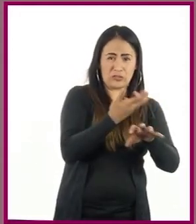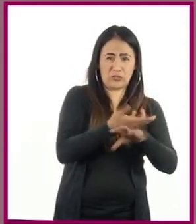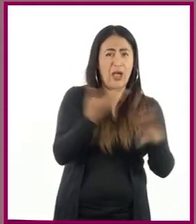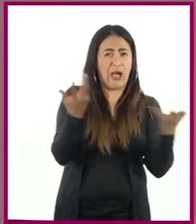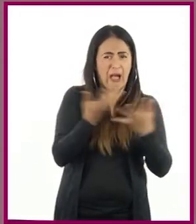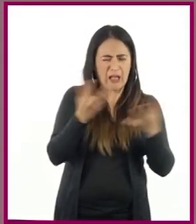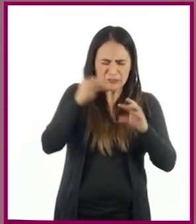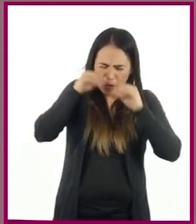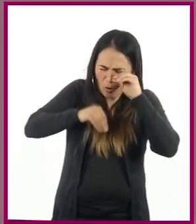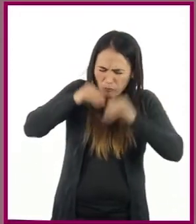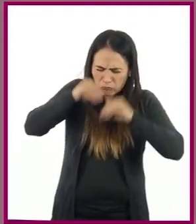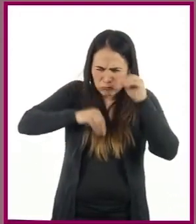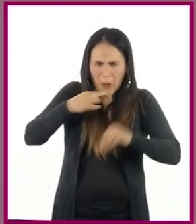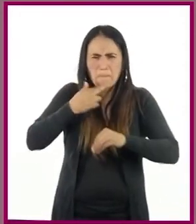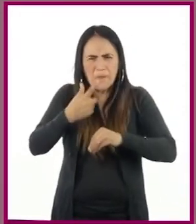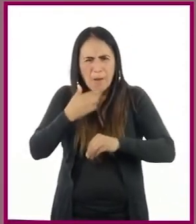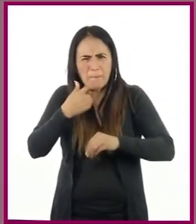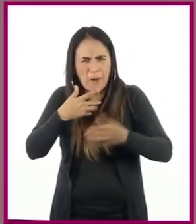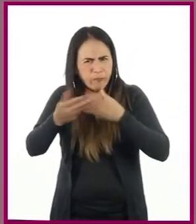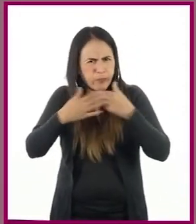objetivo de amedrentar al oponente.